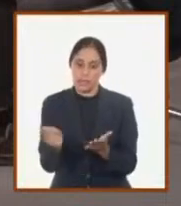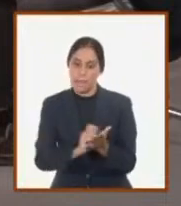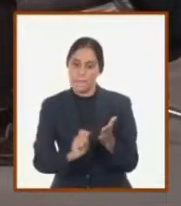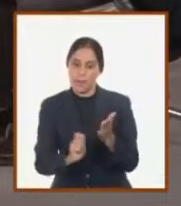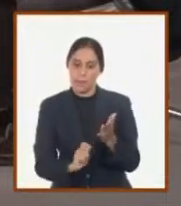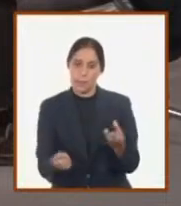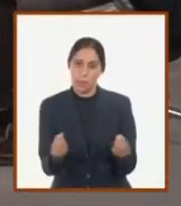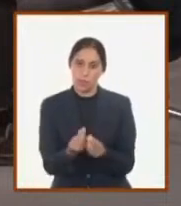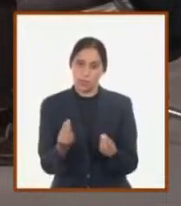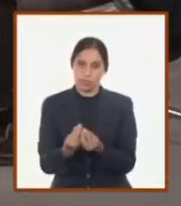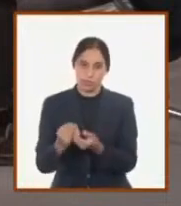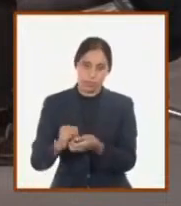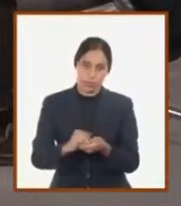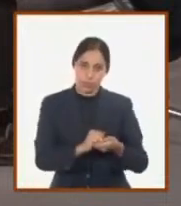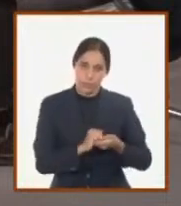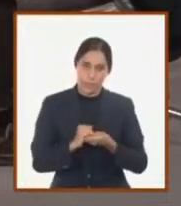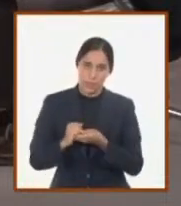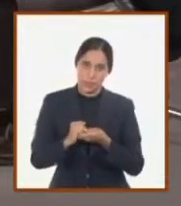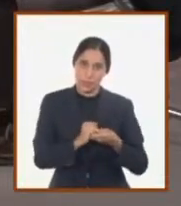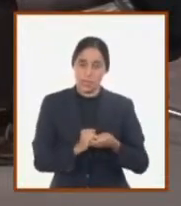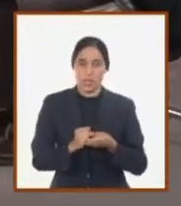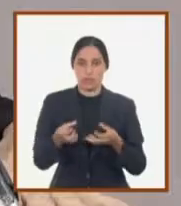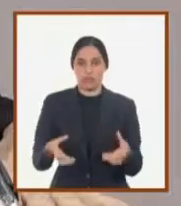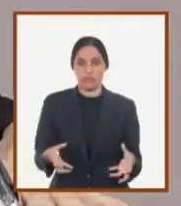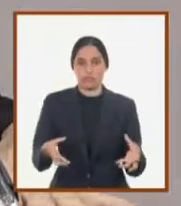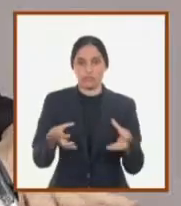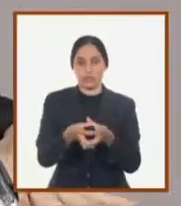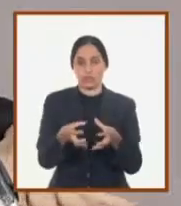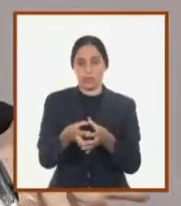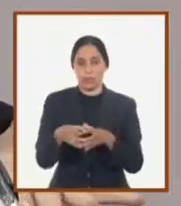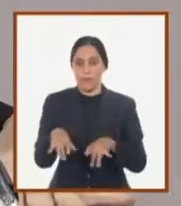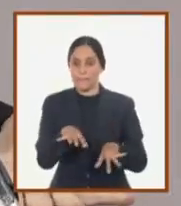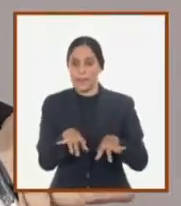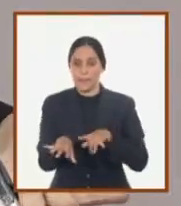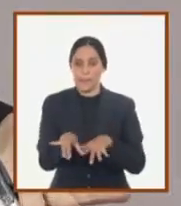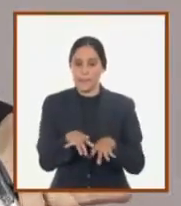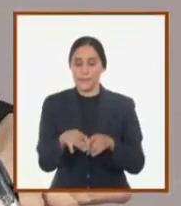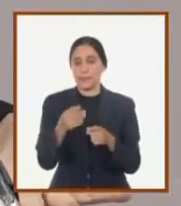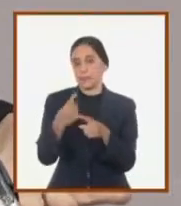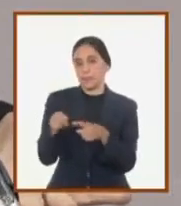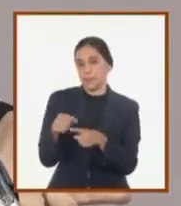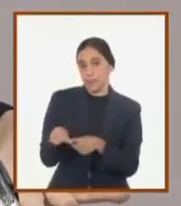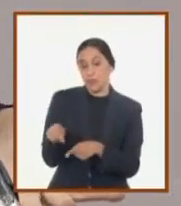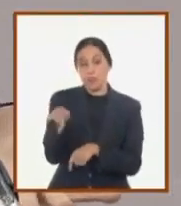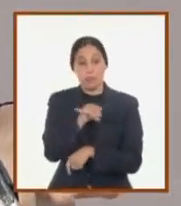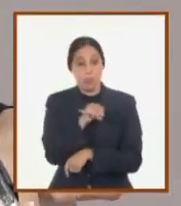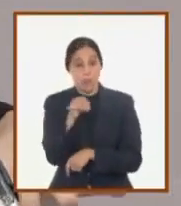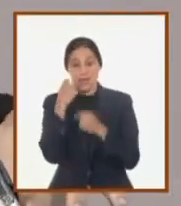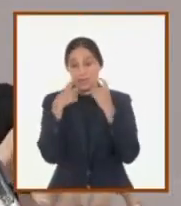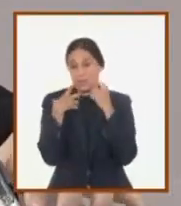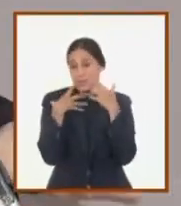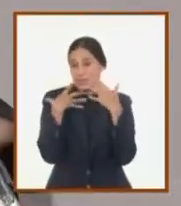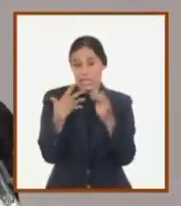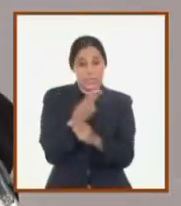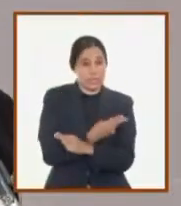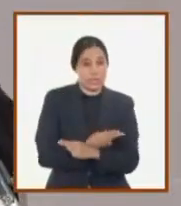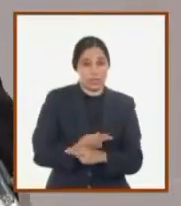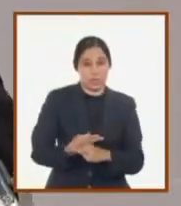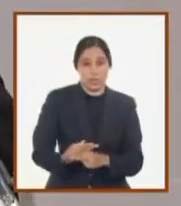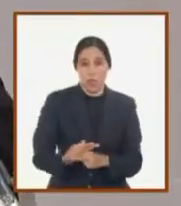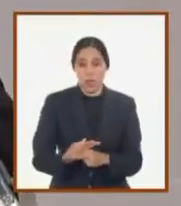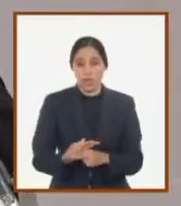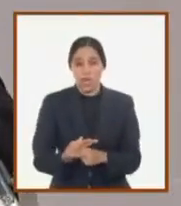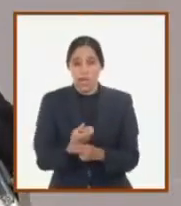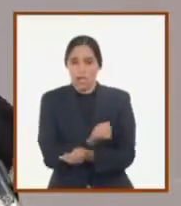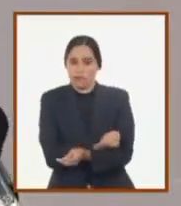con la colaboración del elti con la colaboración del grupo de las taquígrafas eso fue también eh una historia muy emotiva de